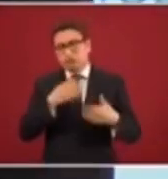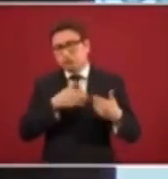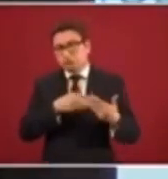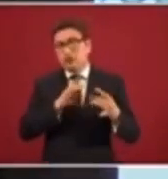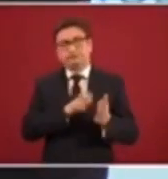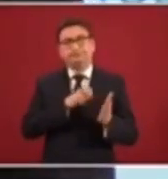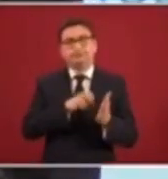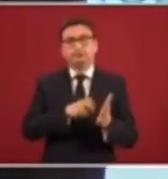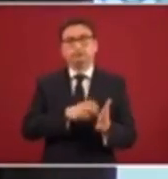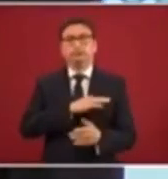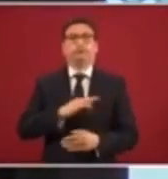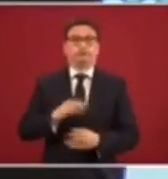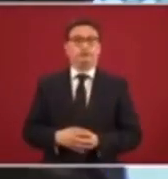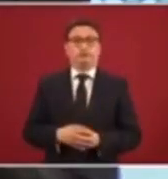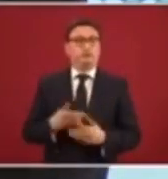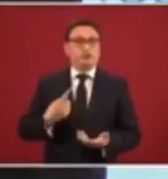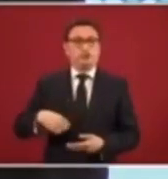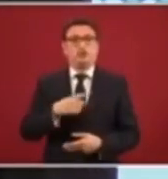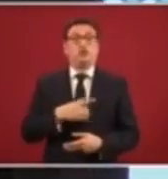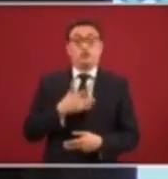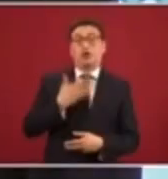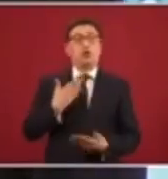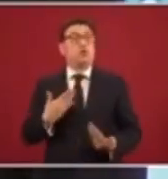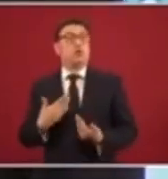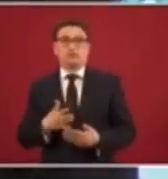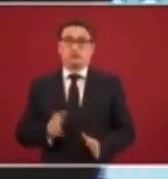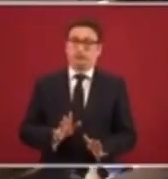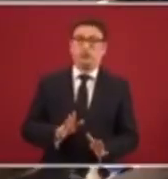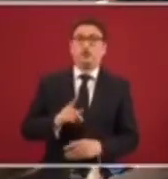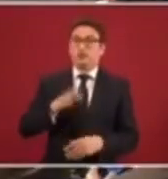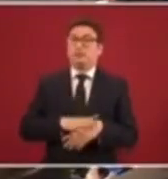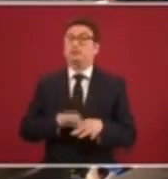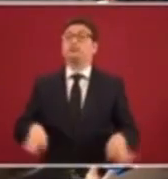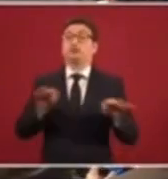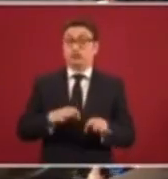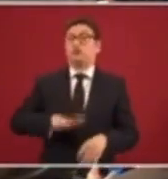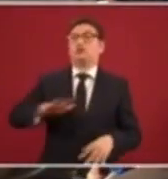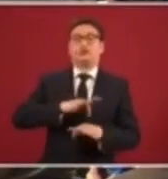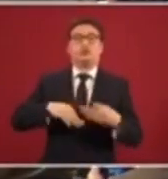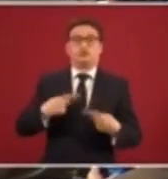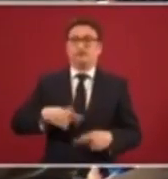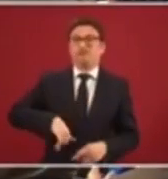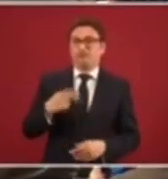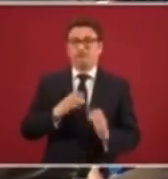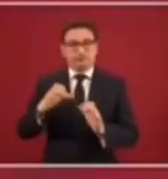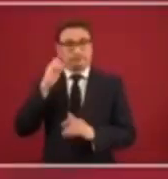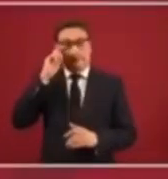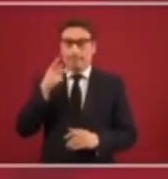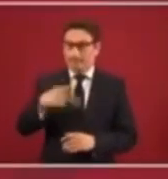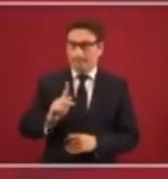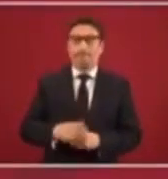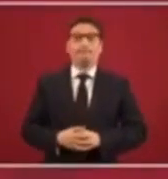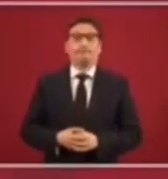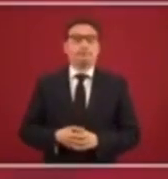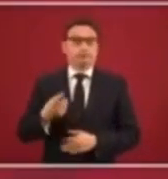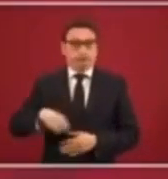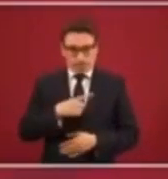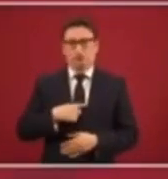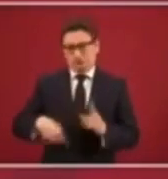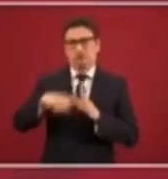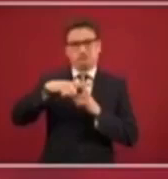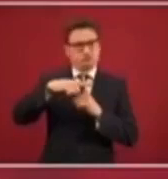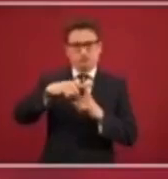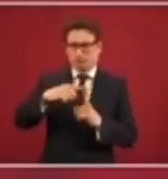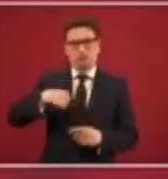corrigiendo. Tenemos capacidad para rectificar. No caemos en autocomplacencia. Más cuando está de por medio el interés general. Pero nosotros estamos